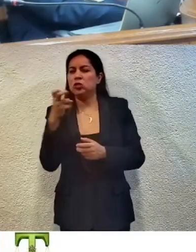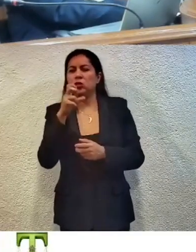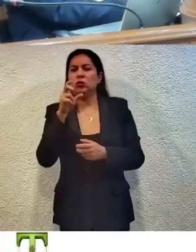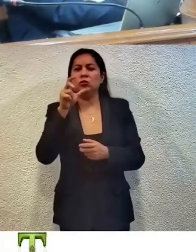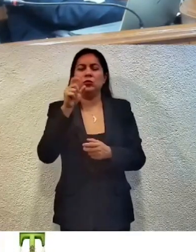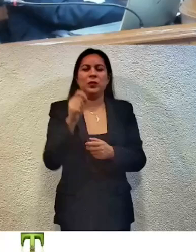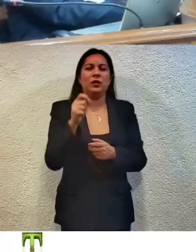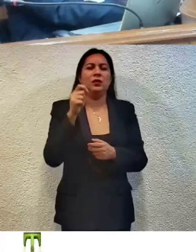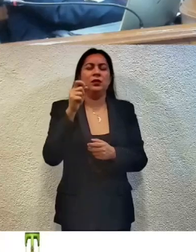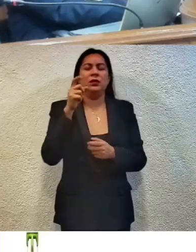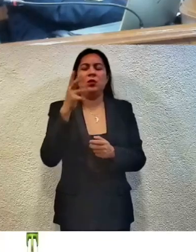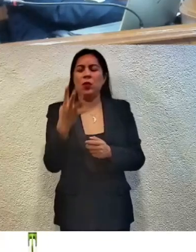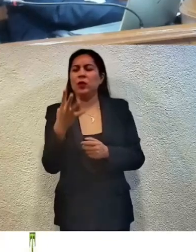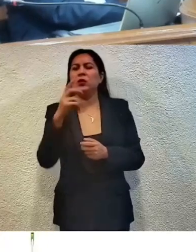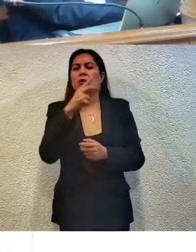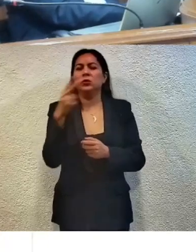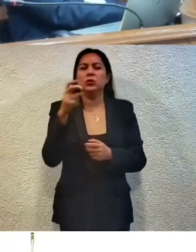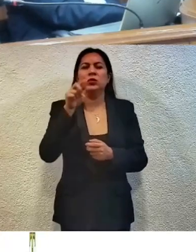216-2024,